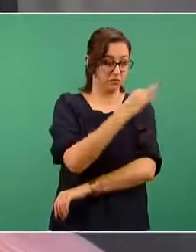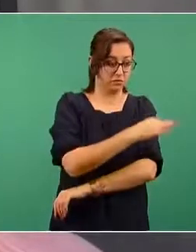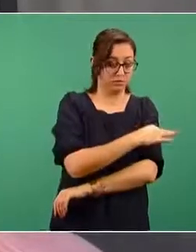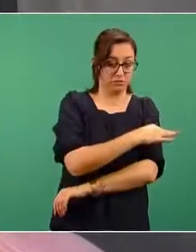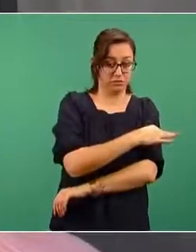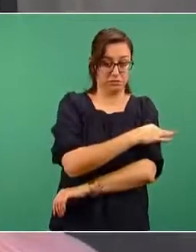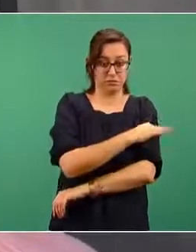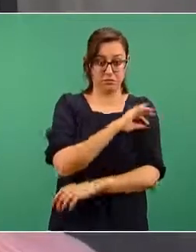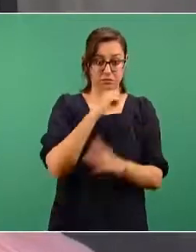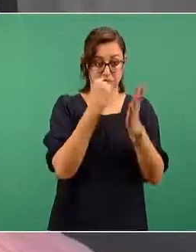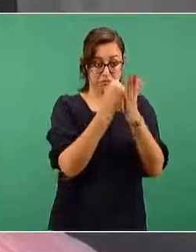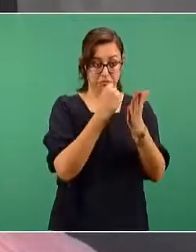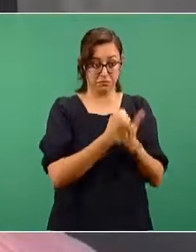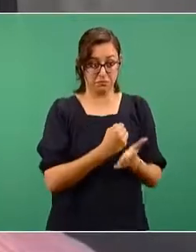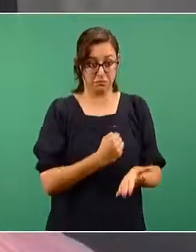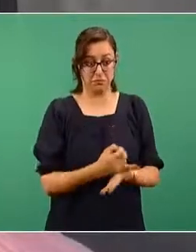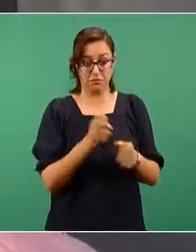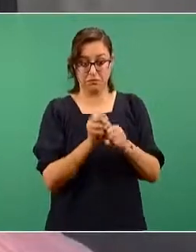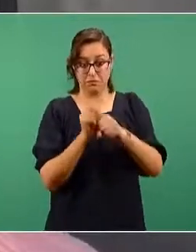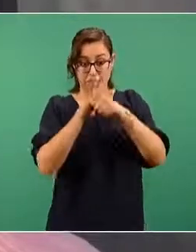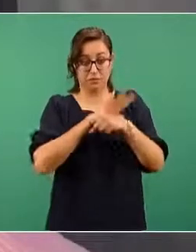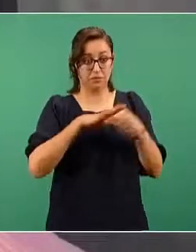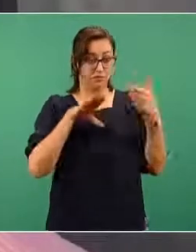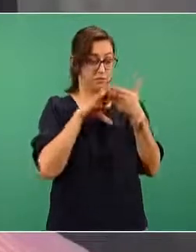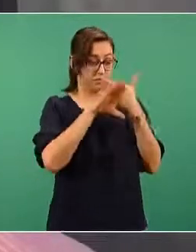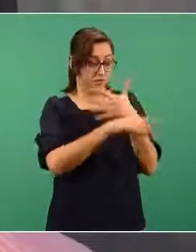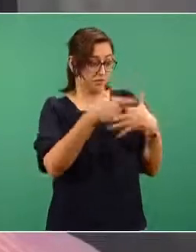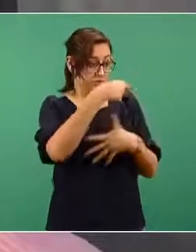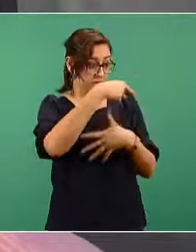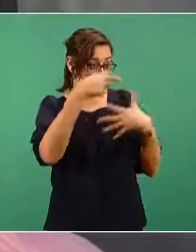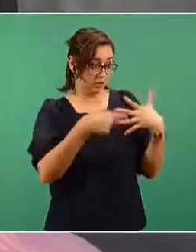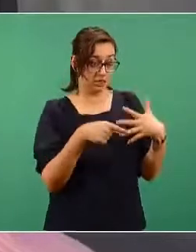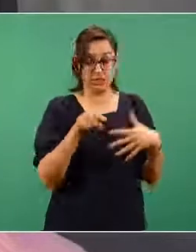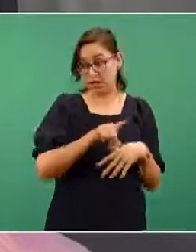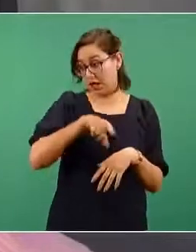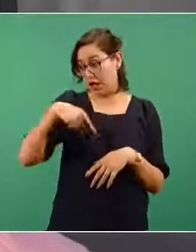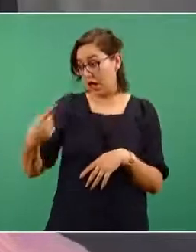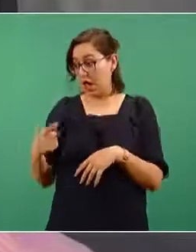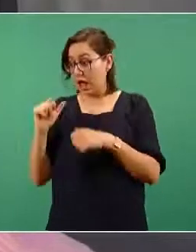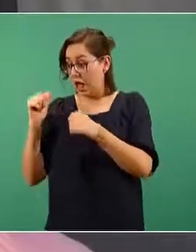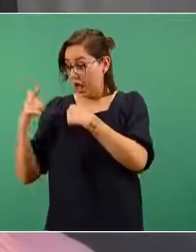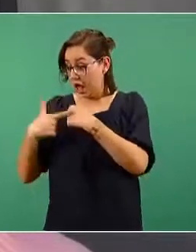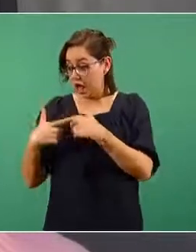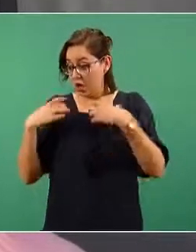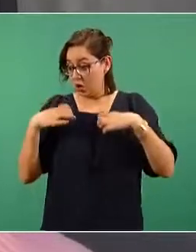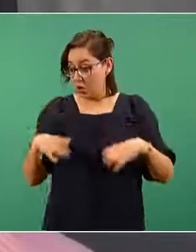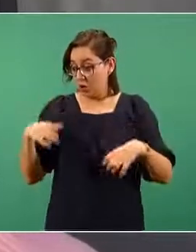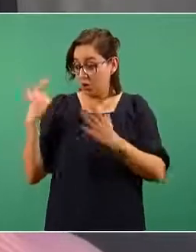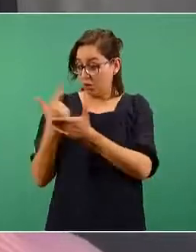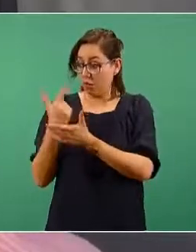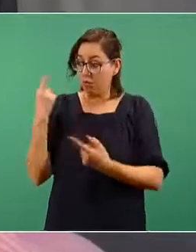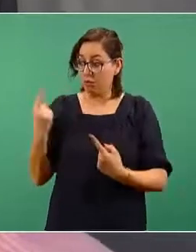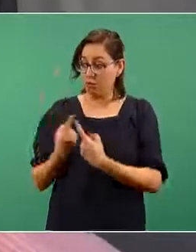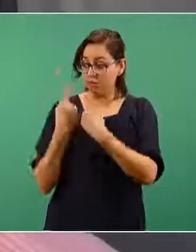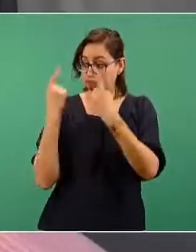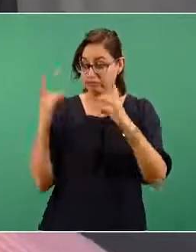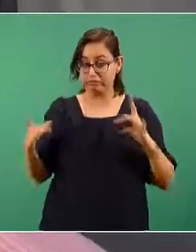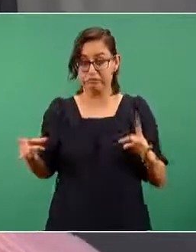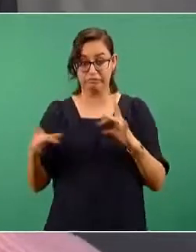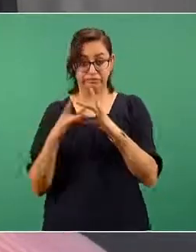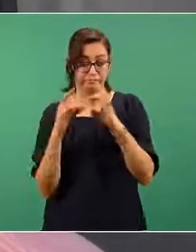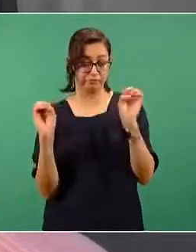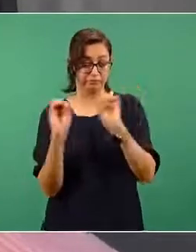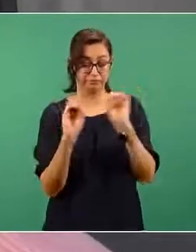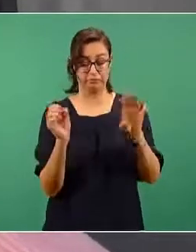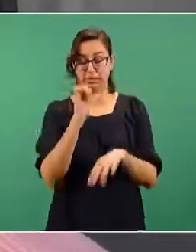vacunas contra COVID, contra el virus SARS-CoV-2, con afecciones orgánicas graves que pudieran poner en riesgo la